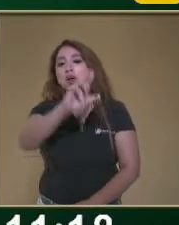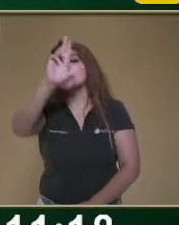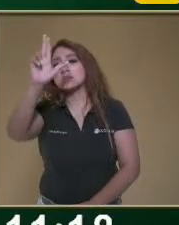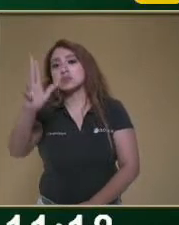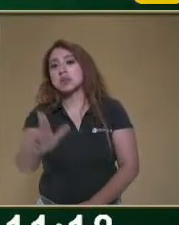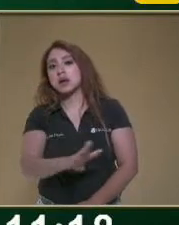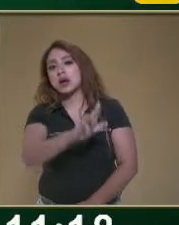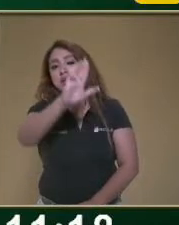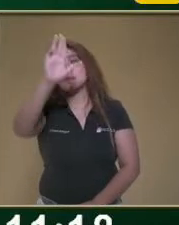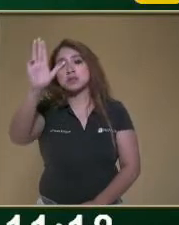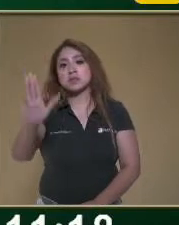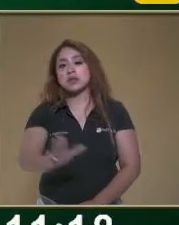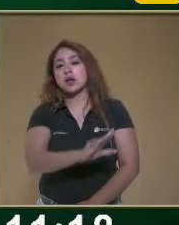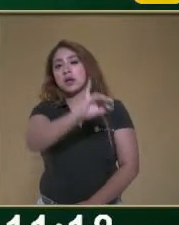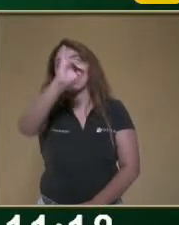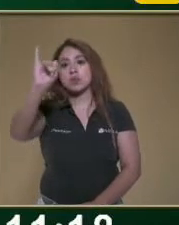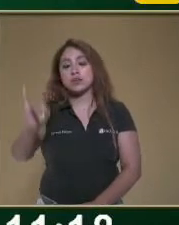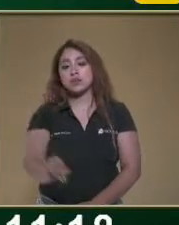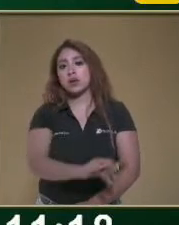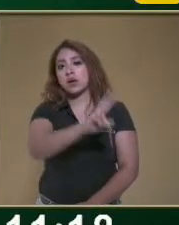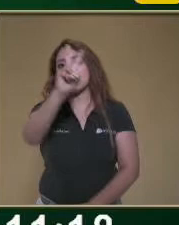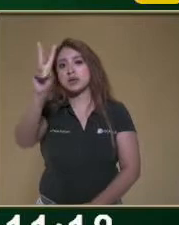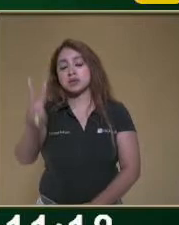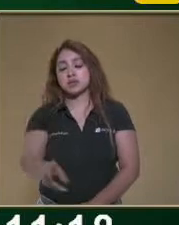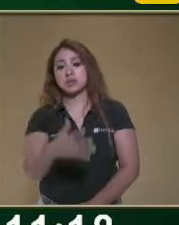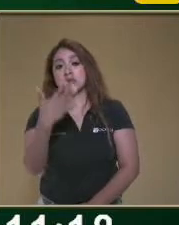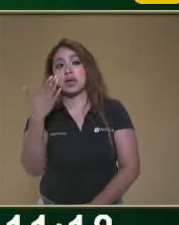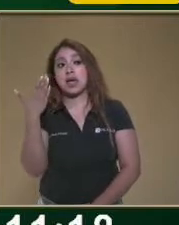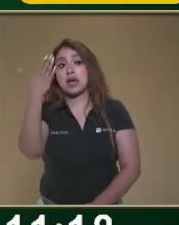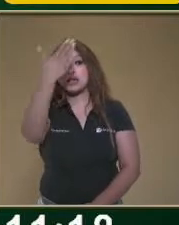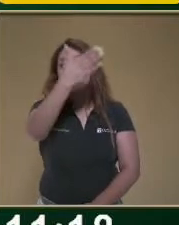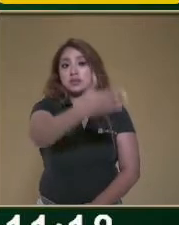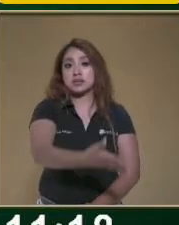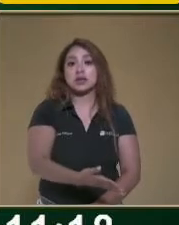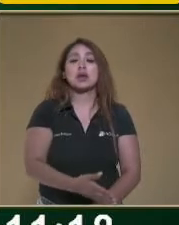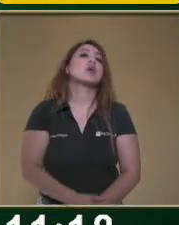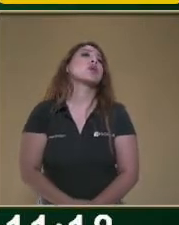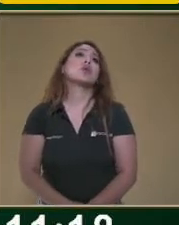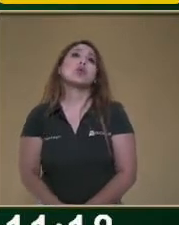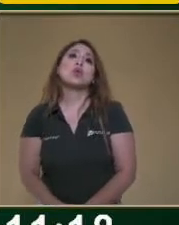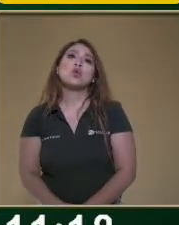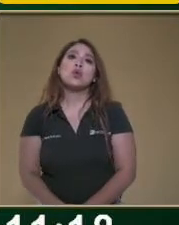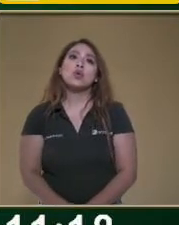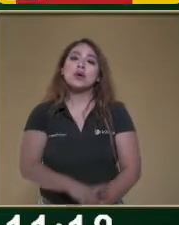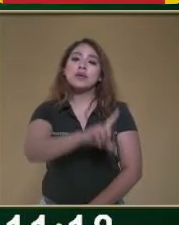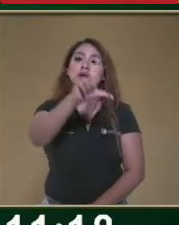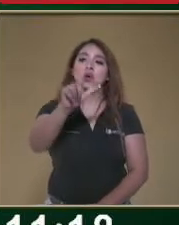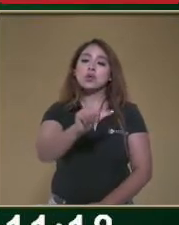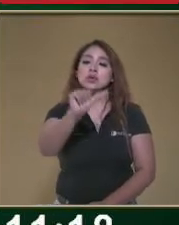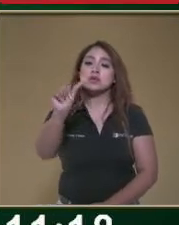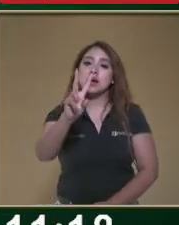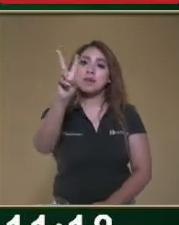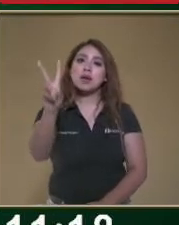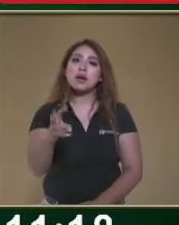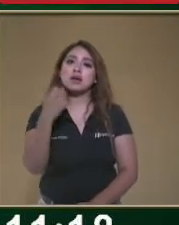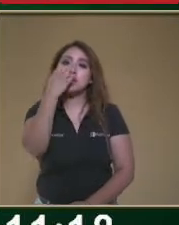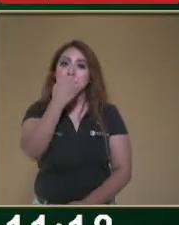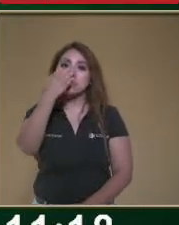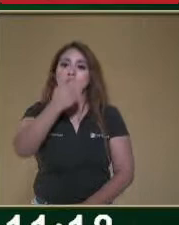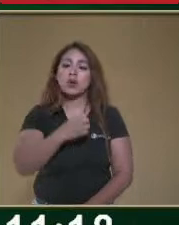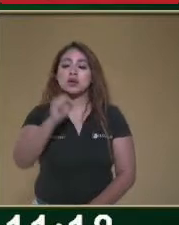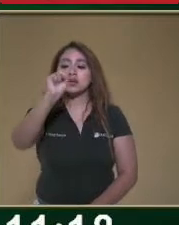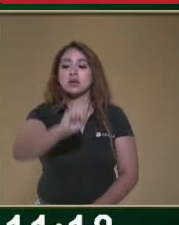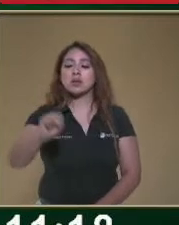jueves y viernes. Así es, recuerda que de los 7 días de la semana vamos de lunes a viernes a la escuela y sábado y